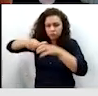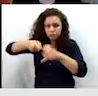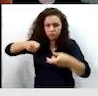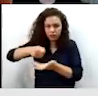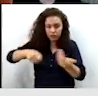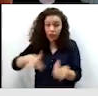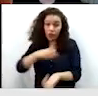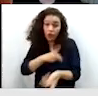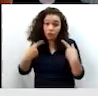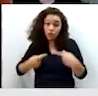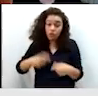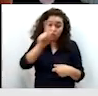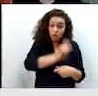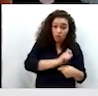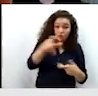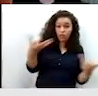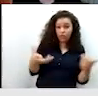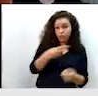alguien tiene que venir experto a hacerlo.